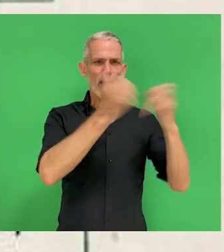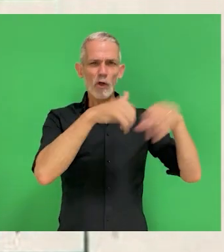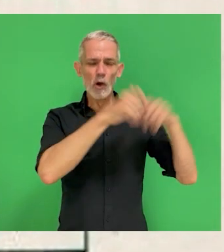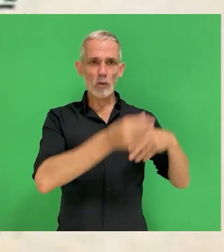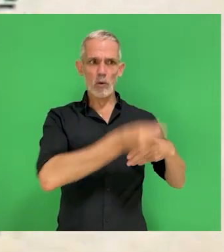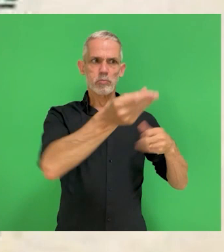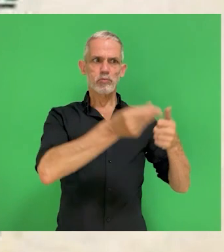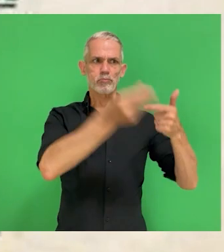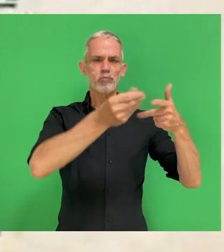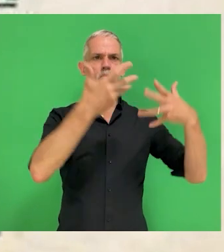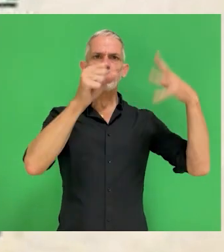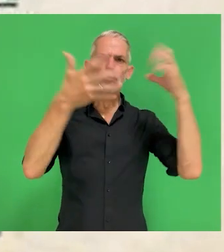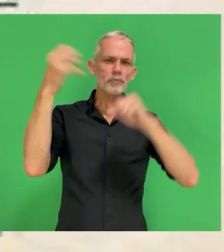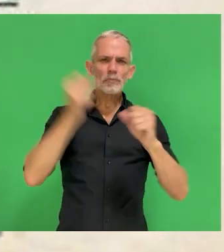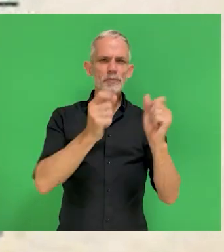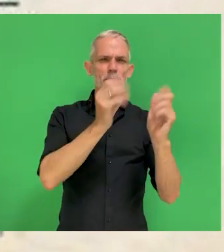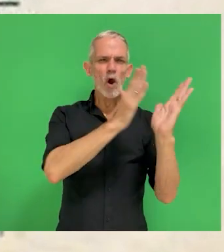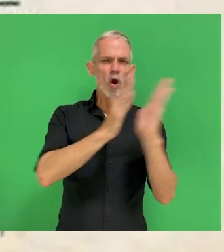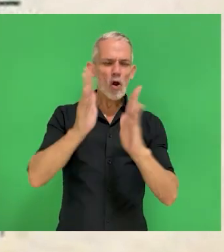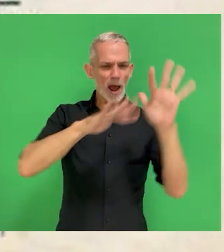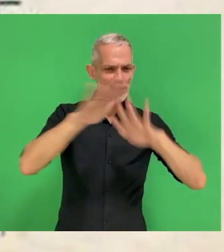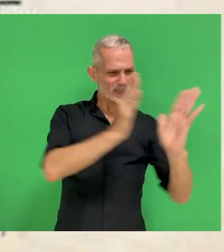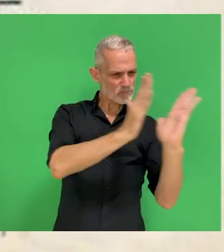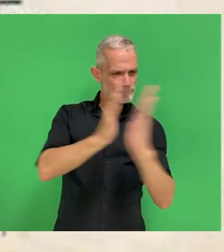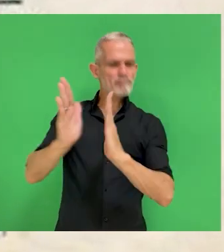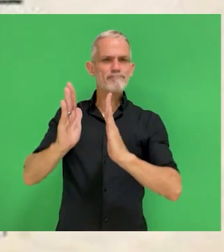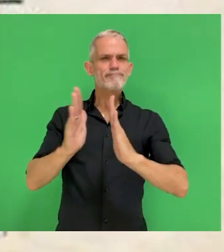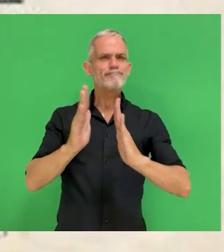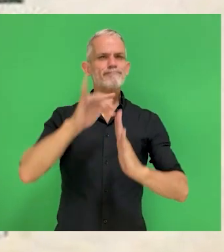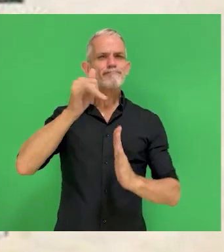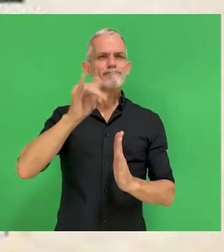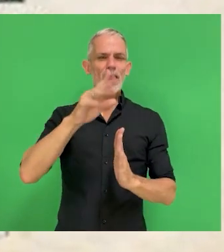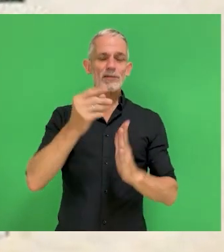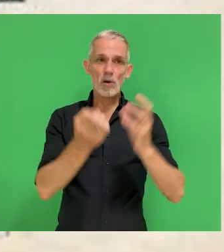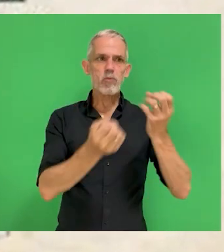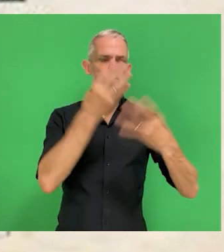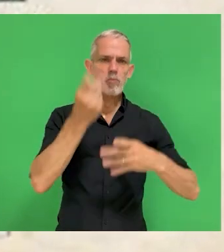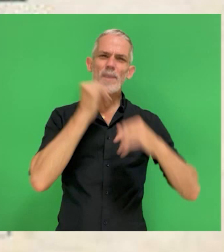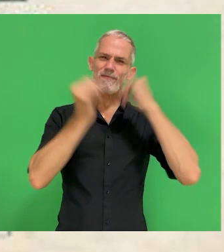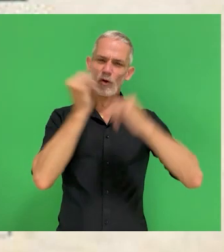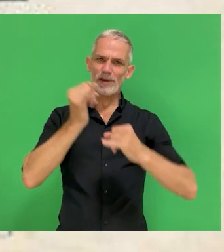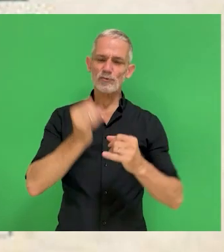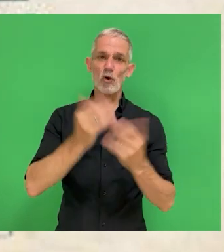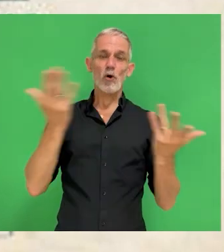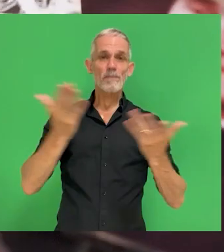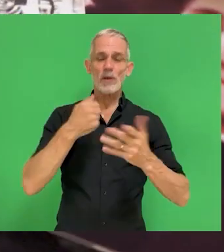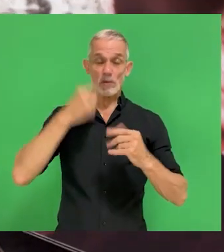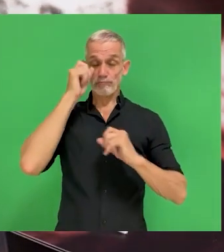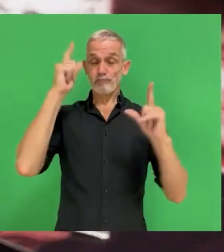a organizar y bueno, y ahí sí surgieron cosas. Una cosa que me impresionó